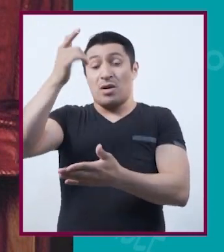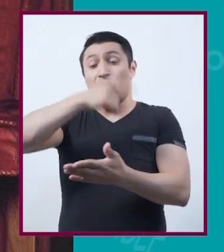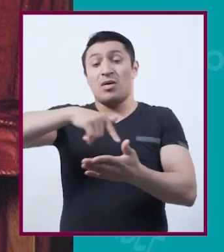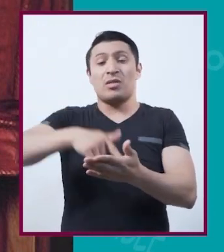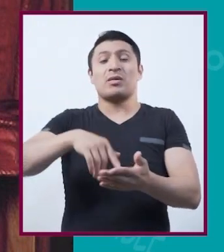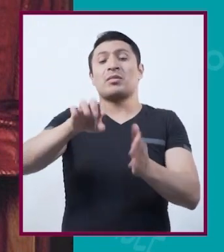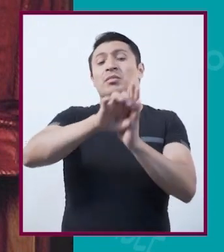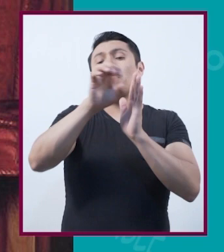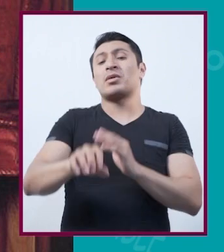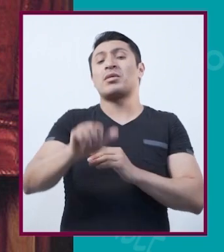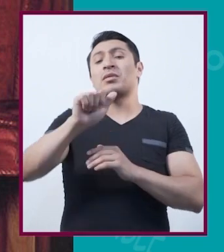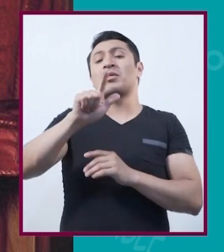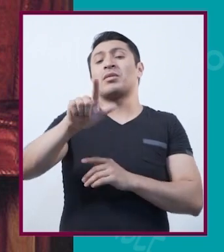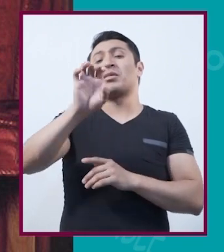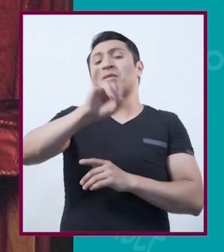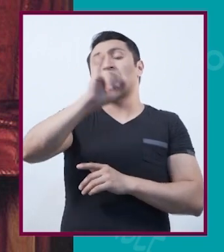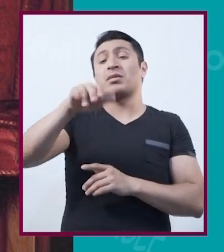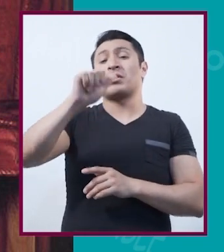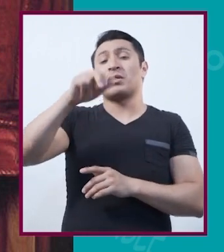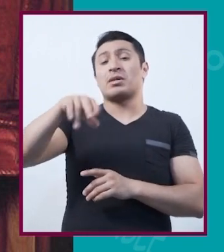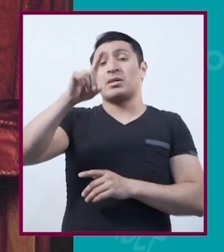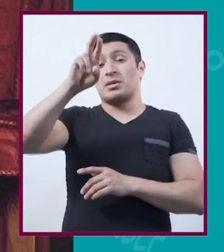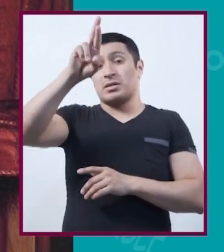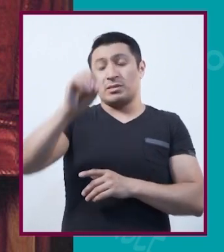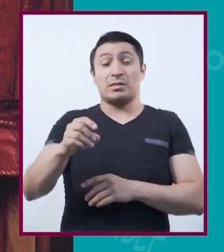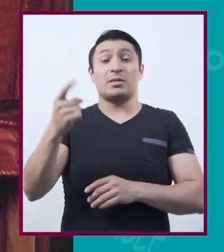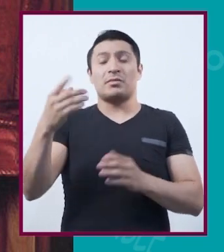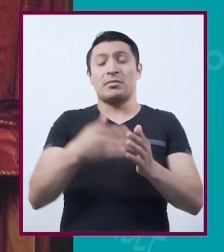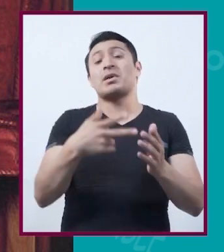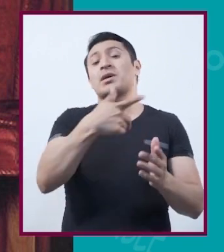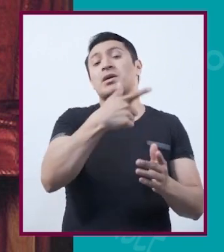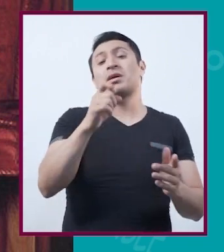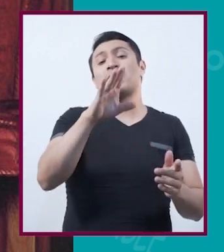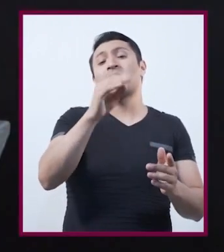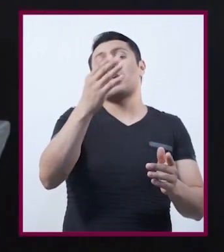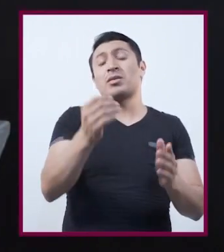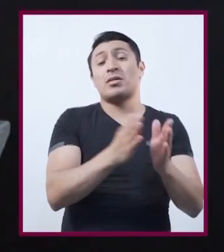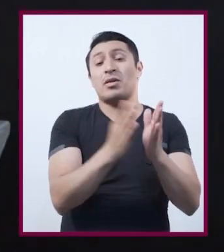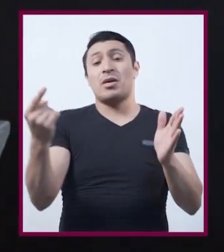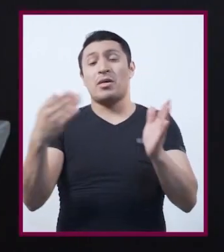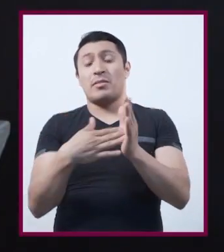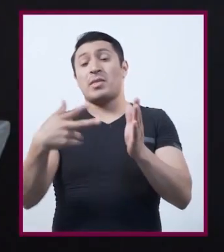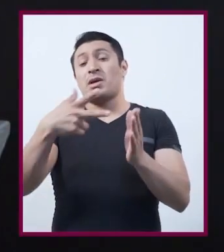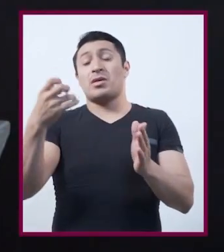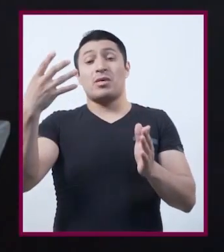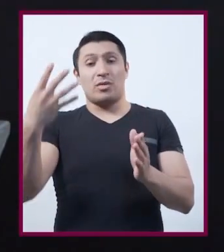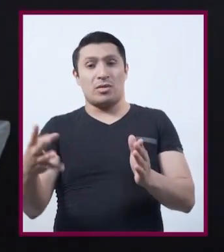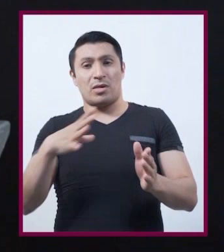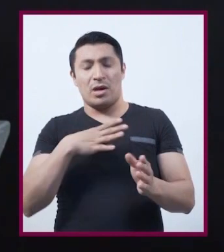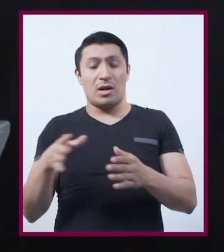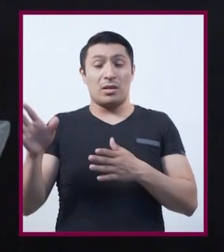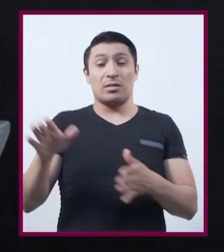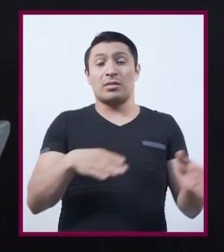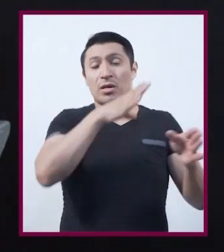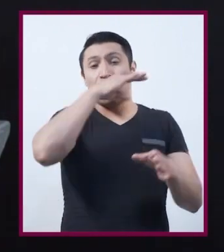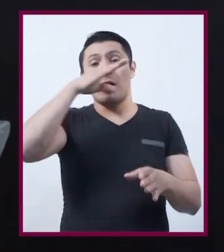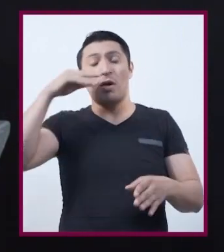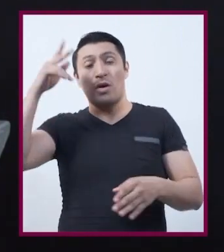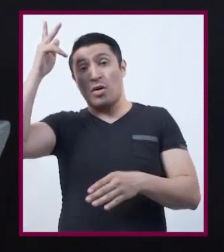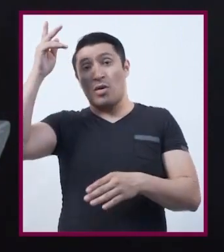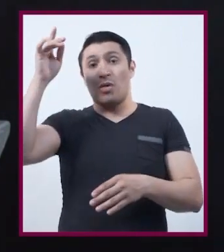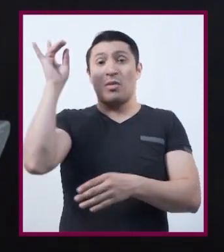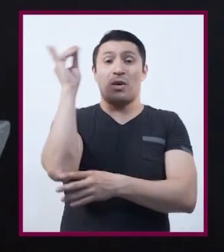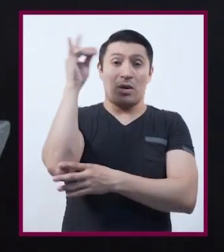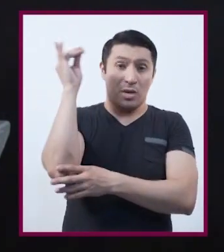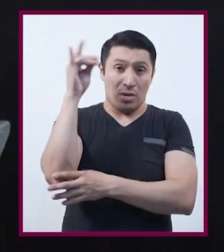Colombia, Ecuador y México. ¿Cuáles habrán sido sus verdaderas intenciones? Sabemos que el naturalista alemán calculó el